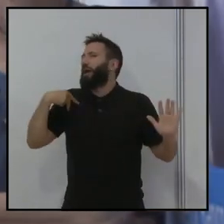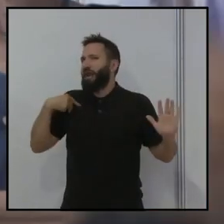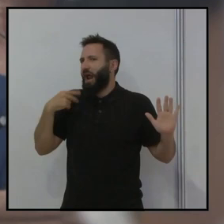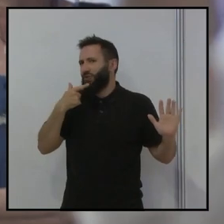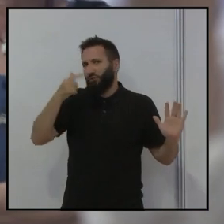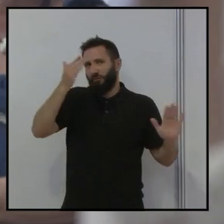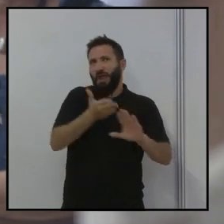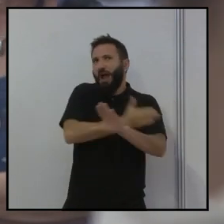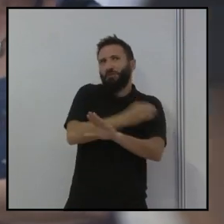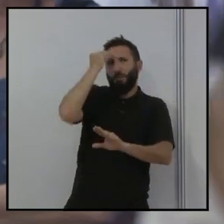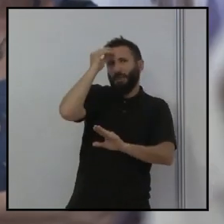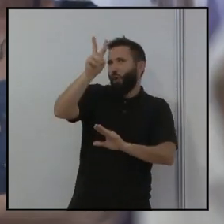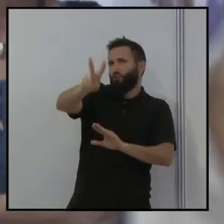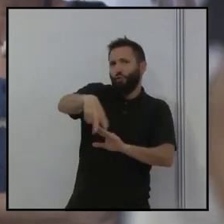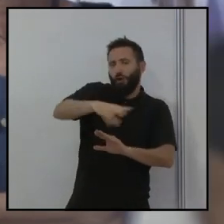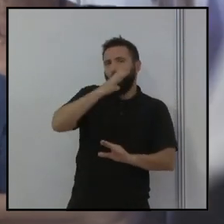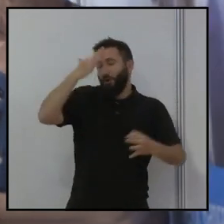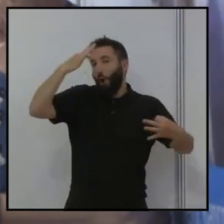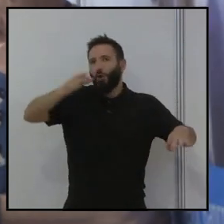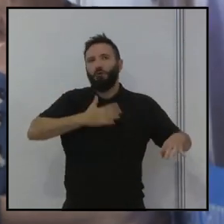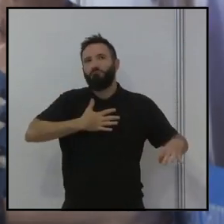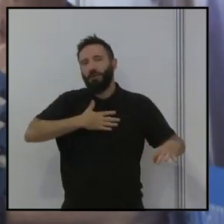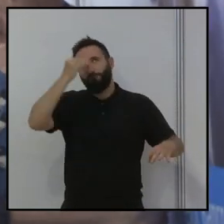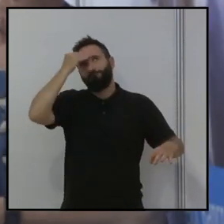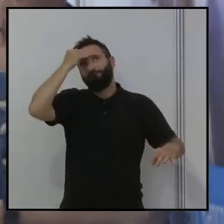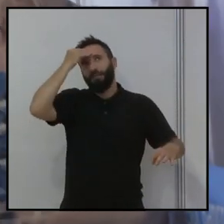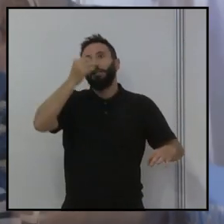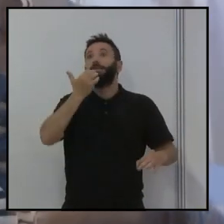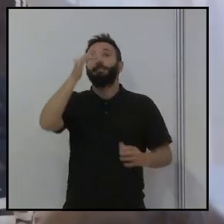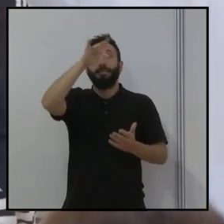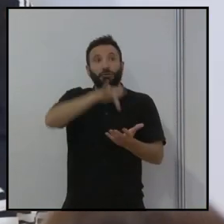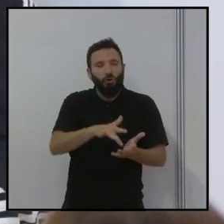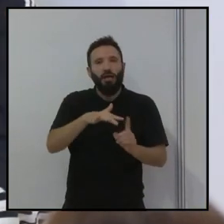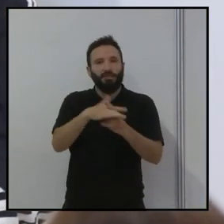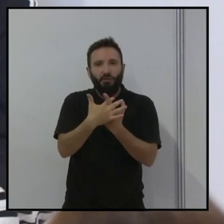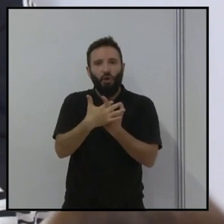haberlo pensado nunca, lo que mi sentido común me lleva a pensar, que es